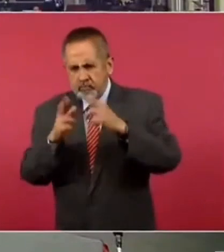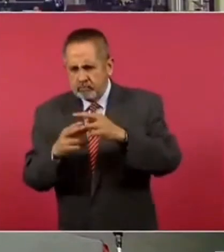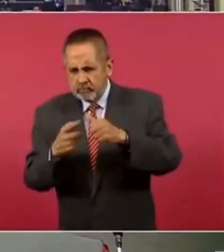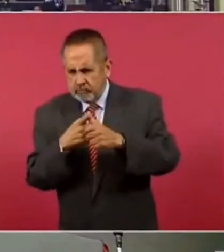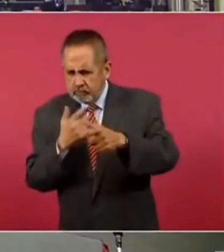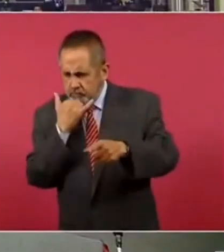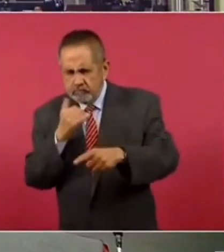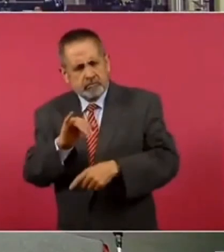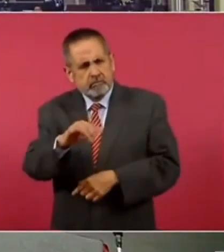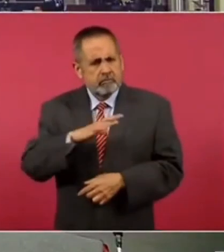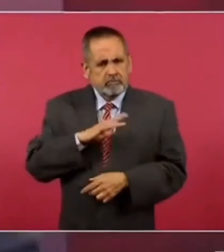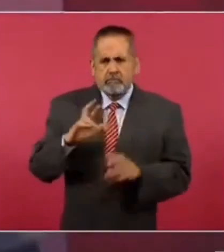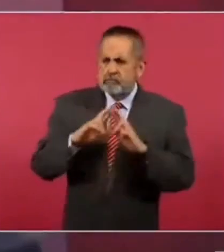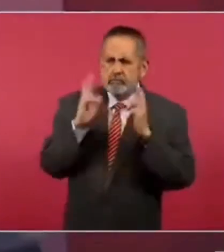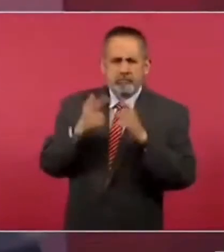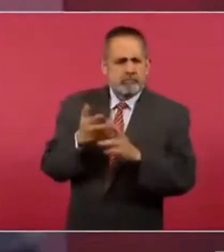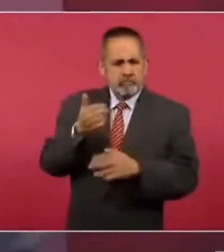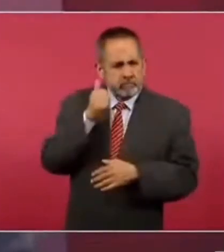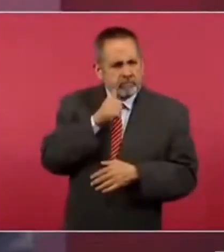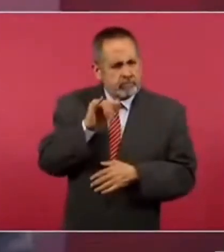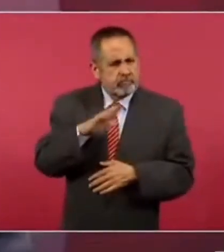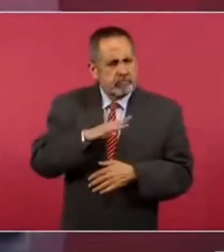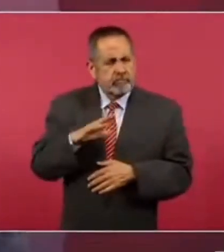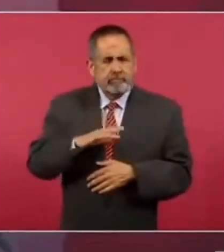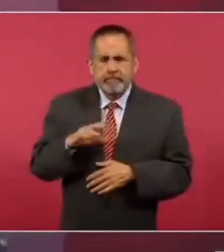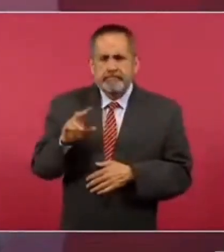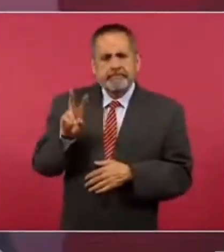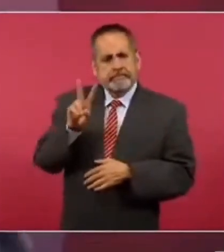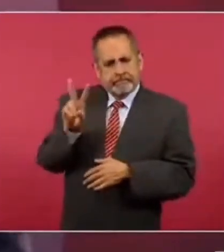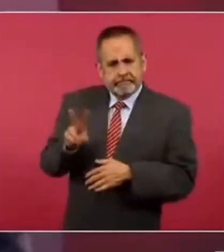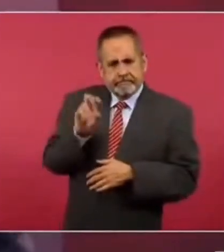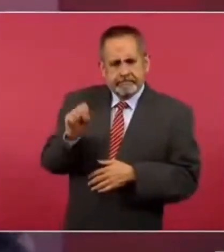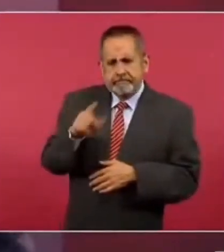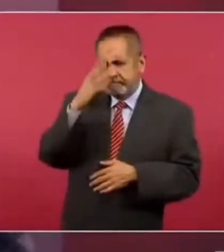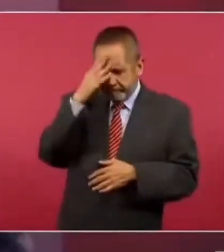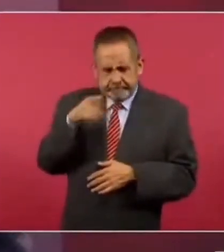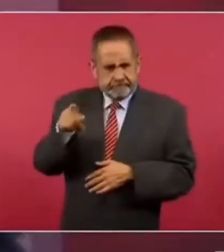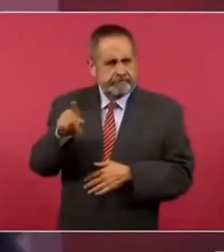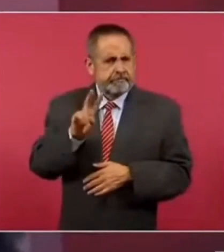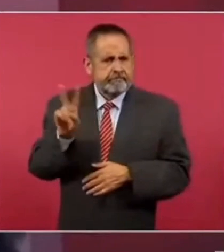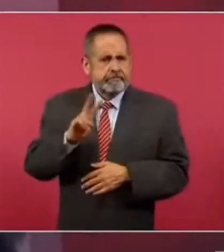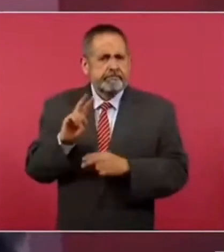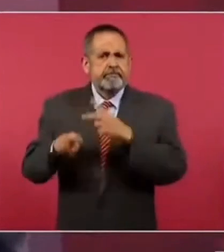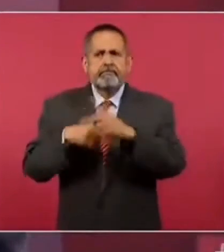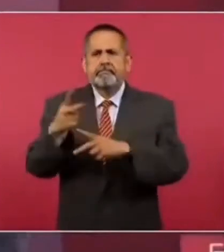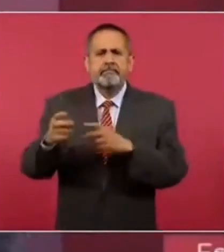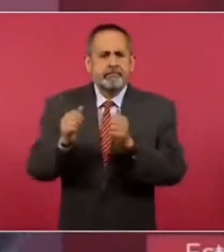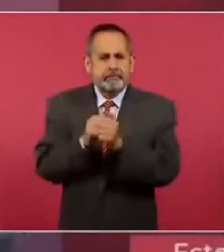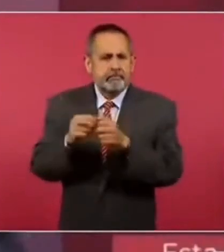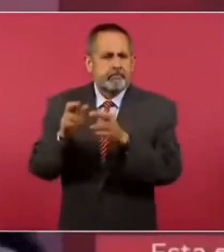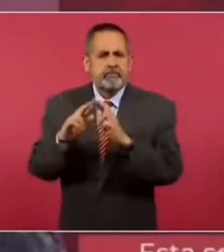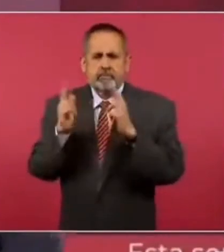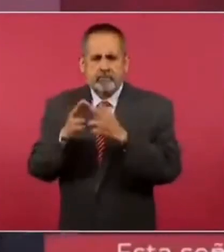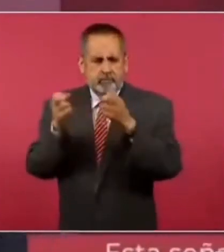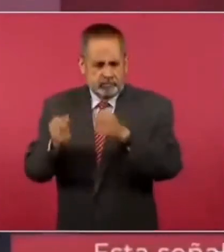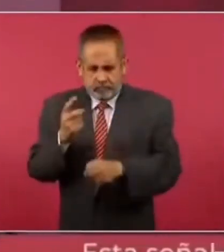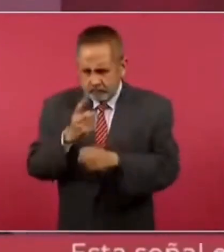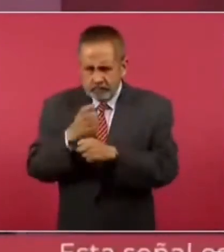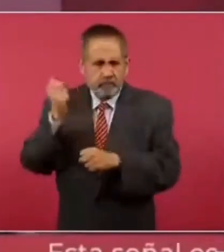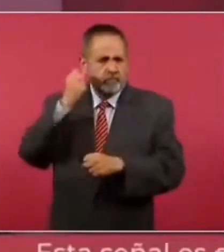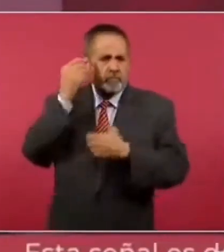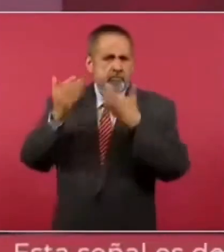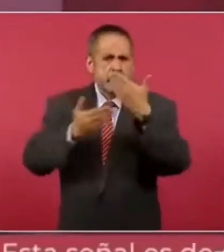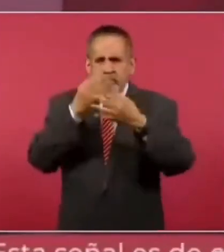sí. Todo el fin de semana, desde el viernes, ustedes saben que estuvo en la reunión de seguridad, en la conferencia